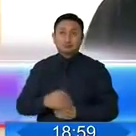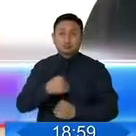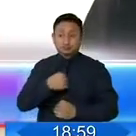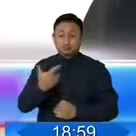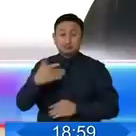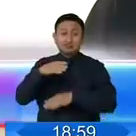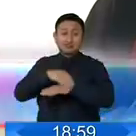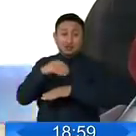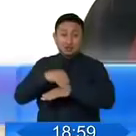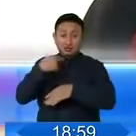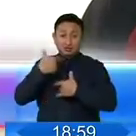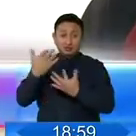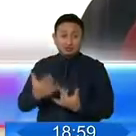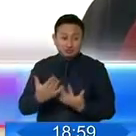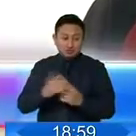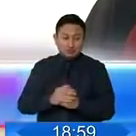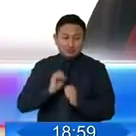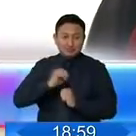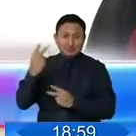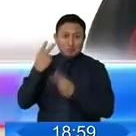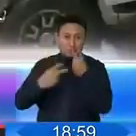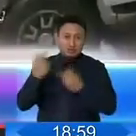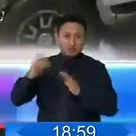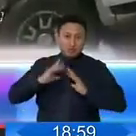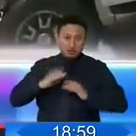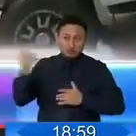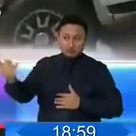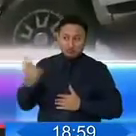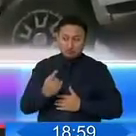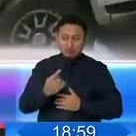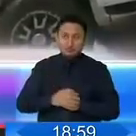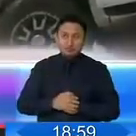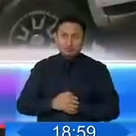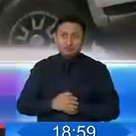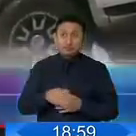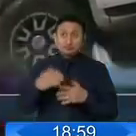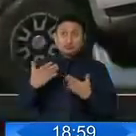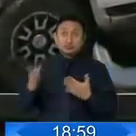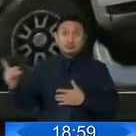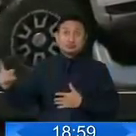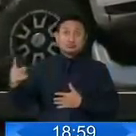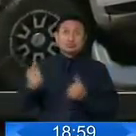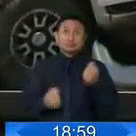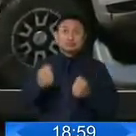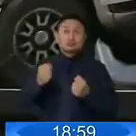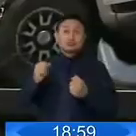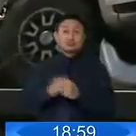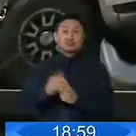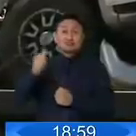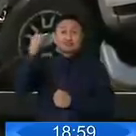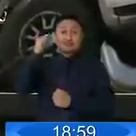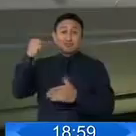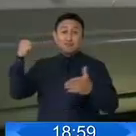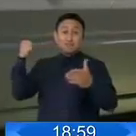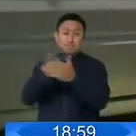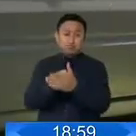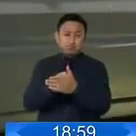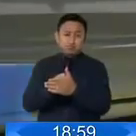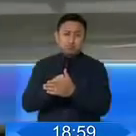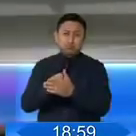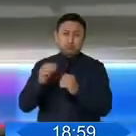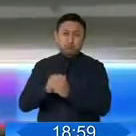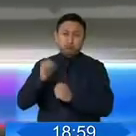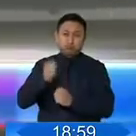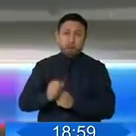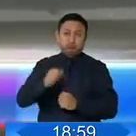Quevedo, ellos van a Quevedo a visitarnos por vacaciones. Los planes se vieron truncados cuando el vehículo fue impactado por la parte posterior. El golpe